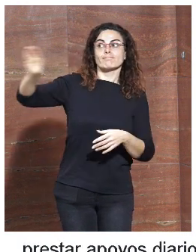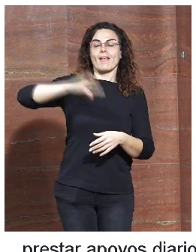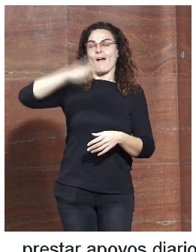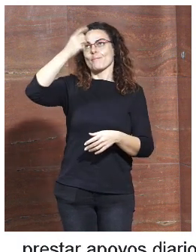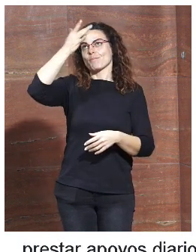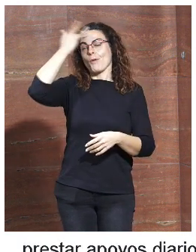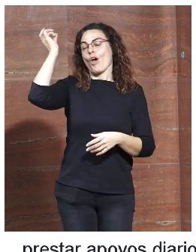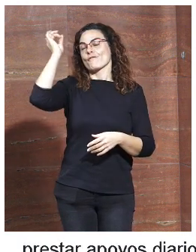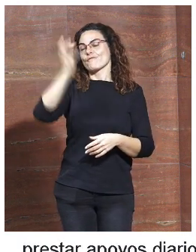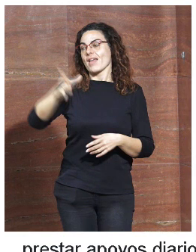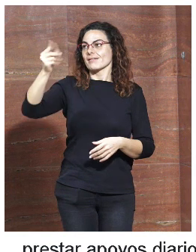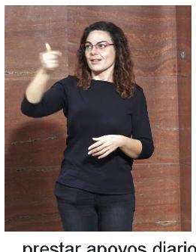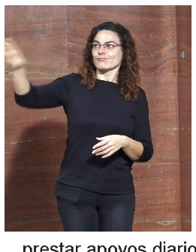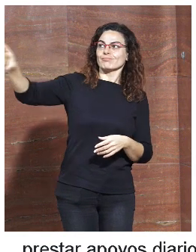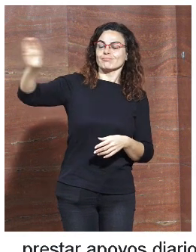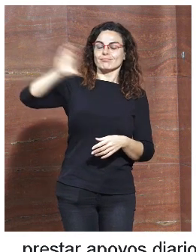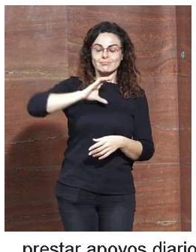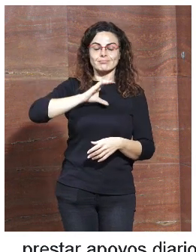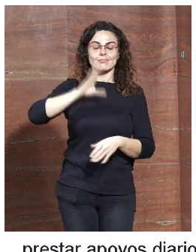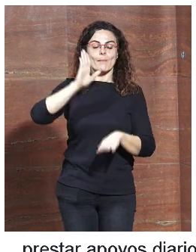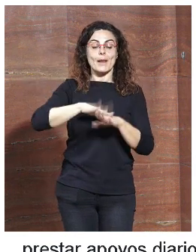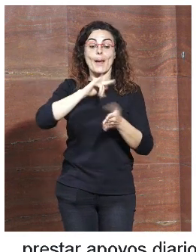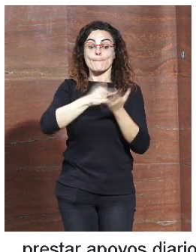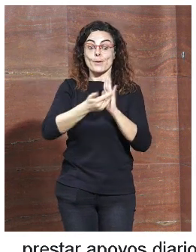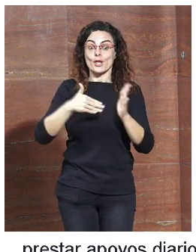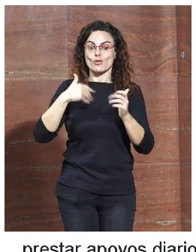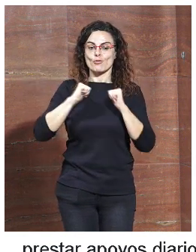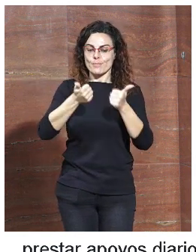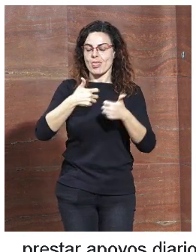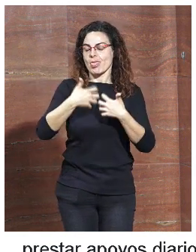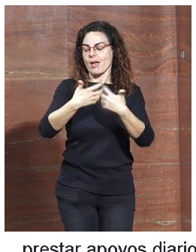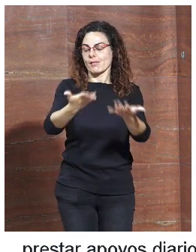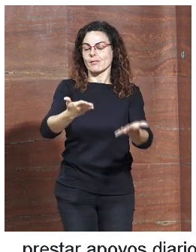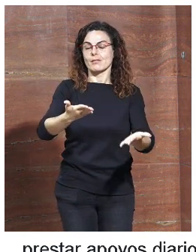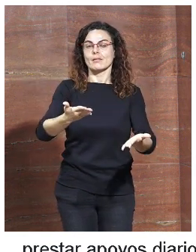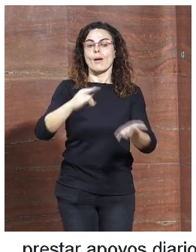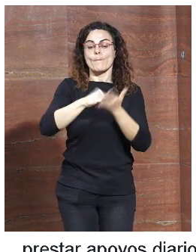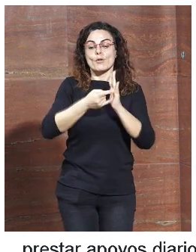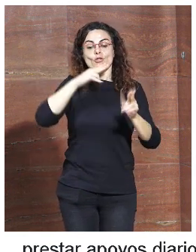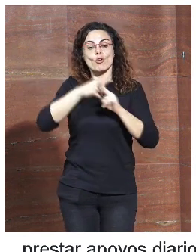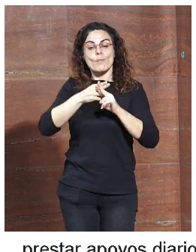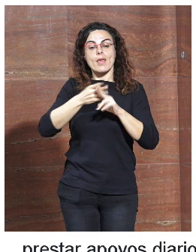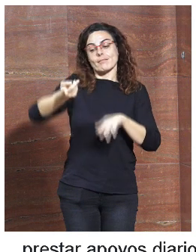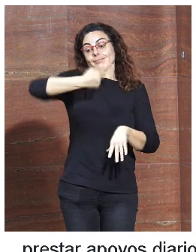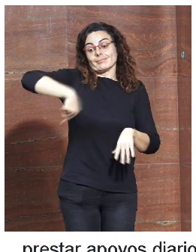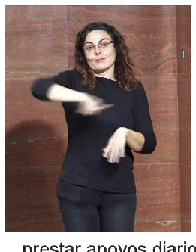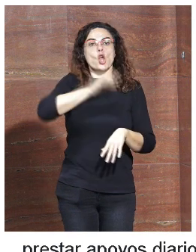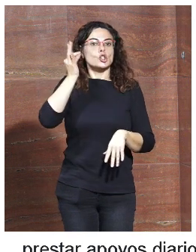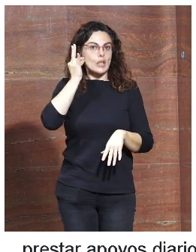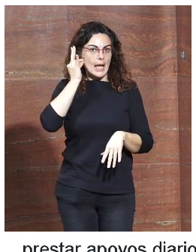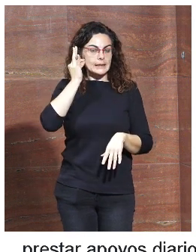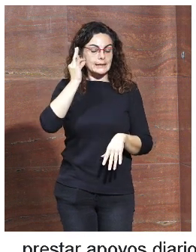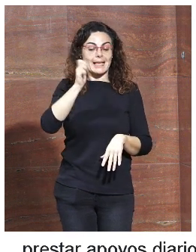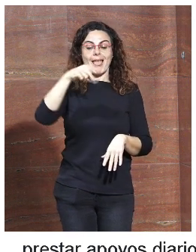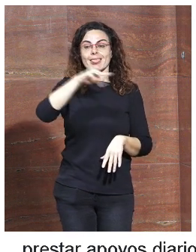fin, para poner en marcha un proyecto. Este proyecto se llama Entre Nosotras.